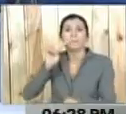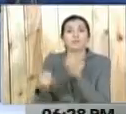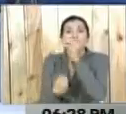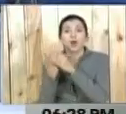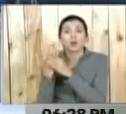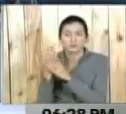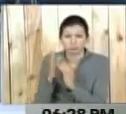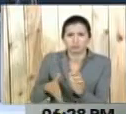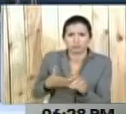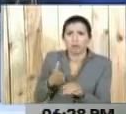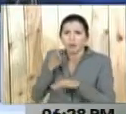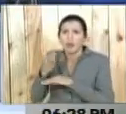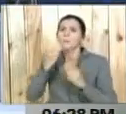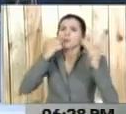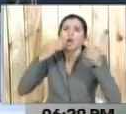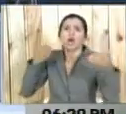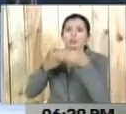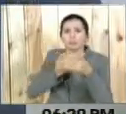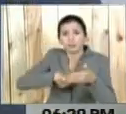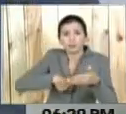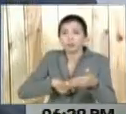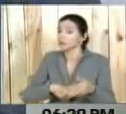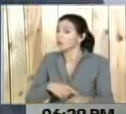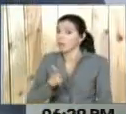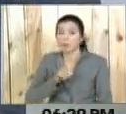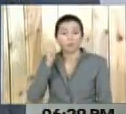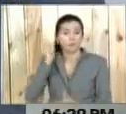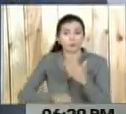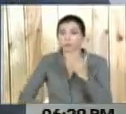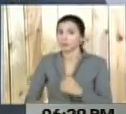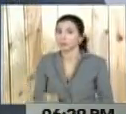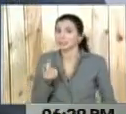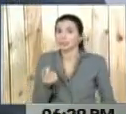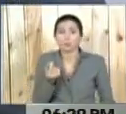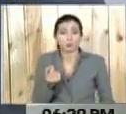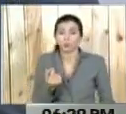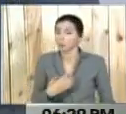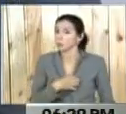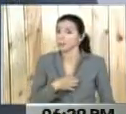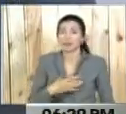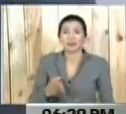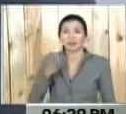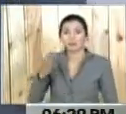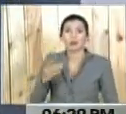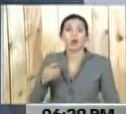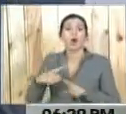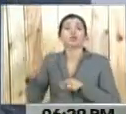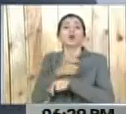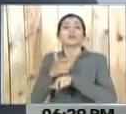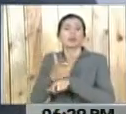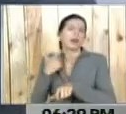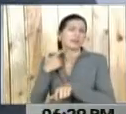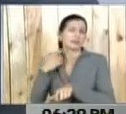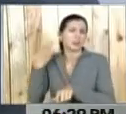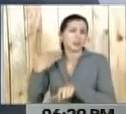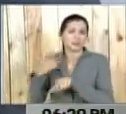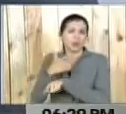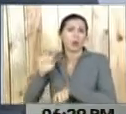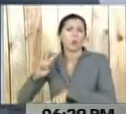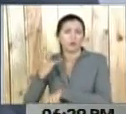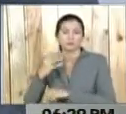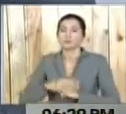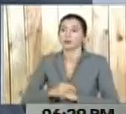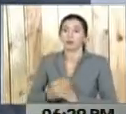ir a Miraflores, sino que sencillamente no había ningún canal de ninguna especie para poder